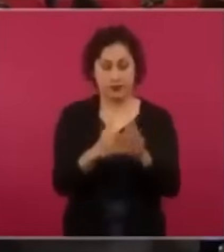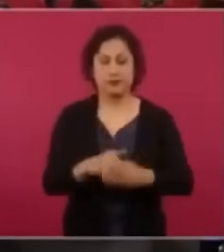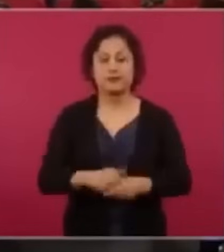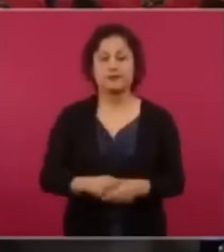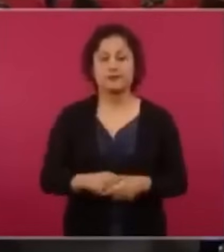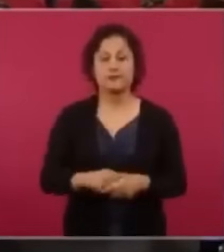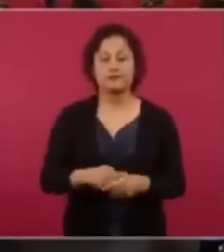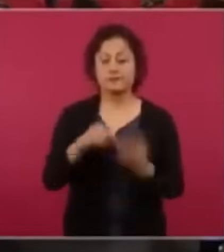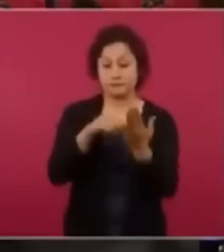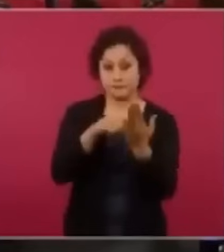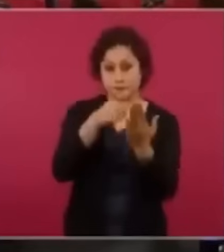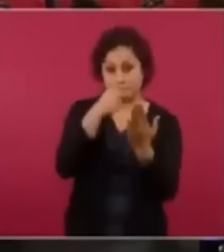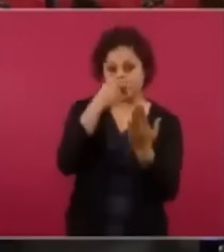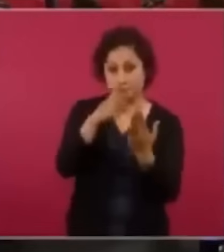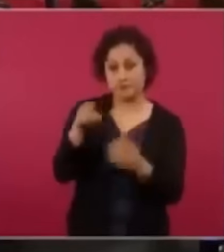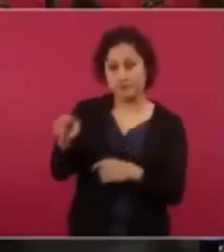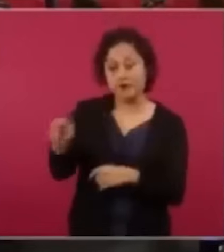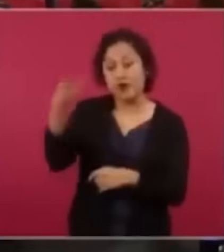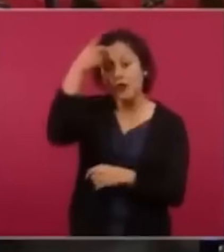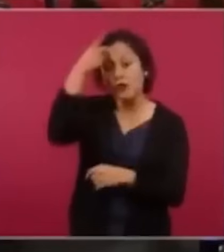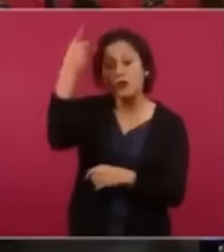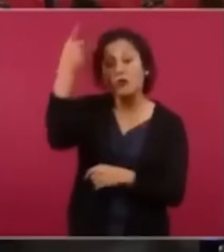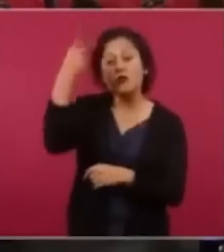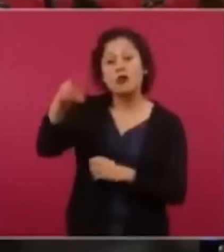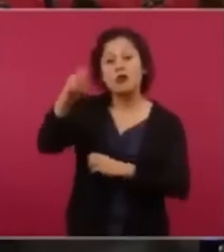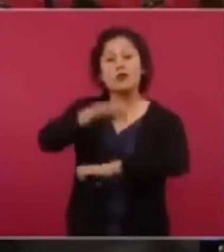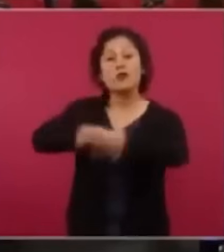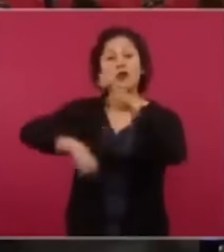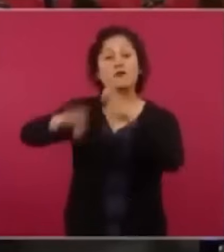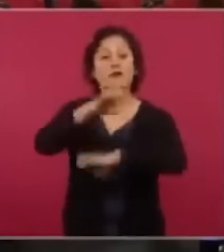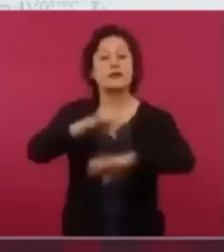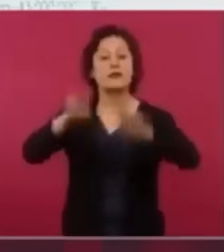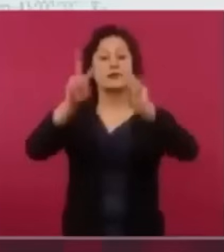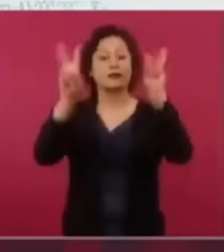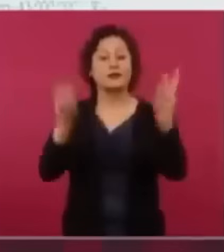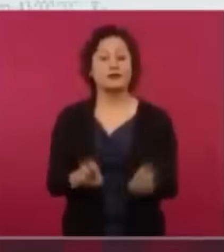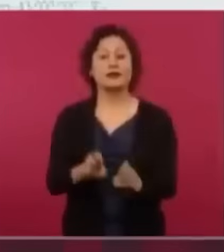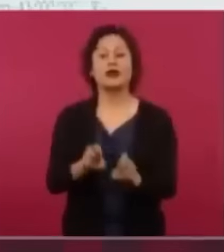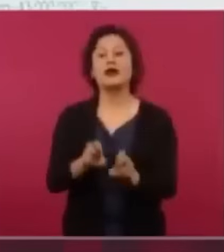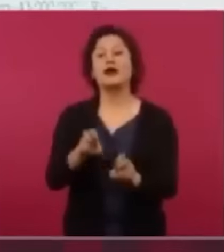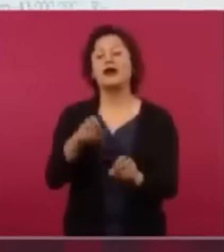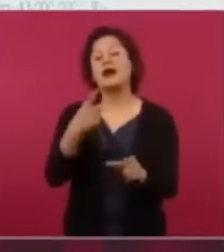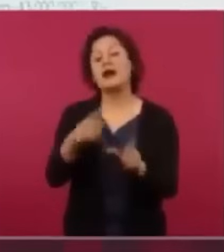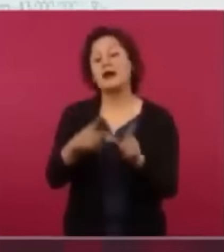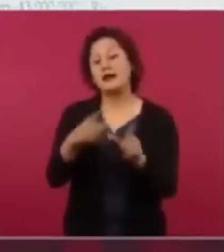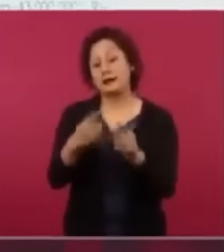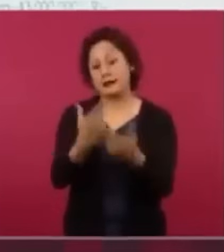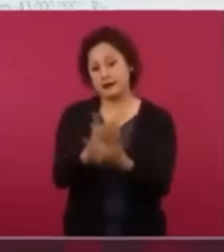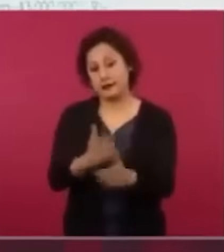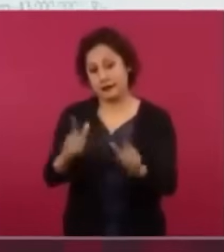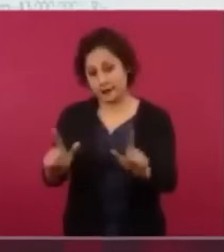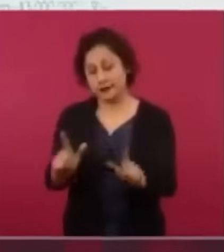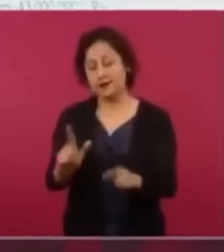como dueño y principal accionista de Letras Libres, Vuelta y Clio.